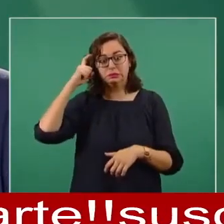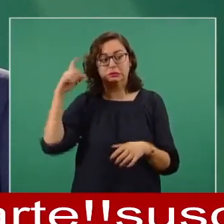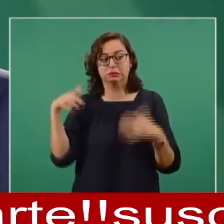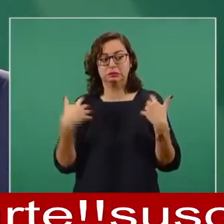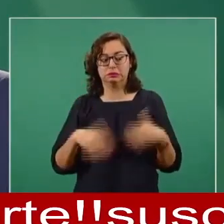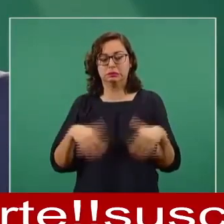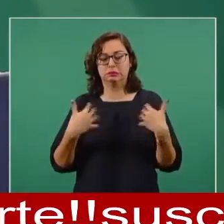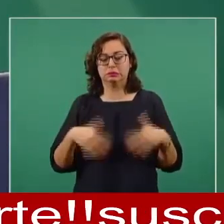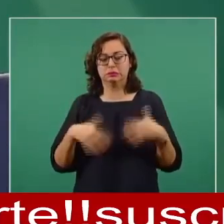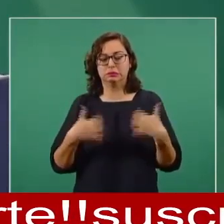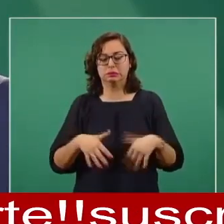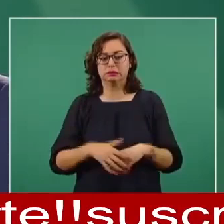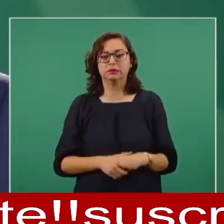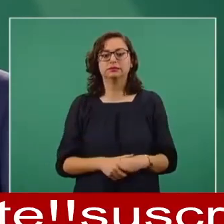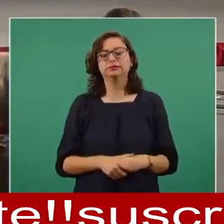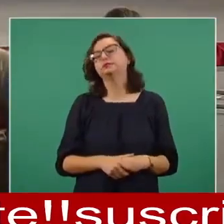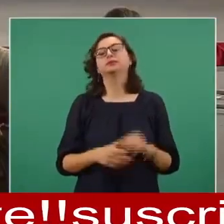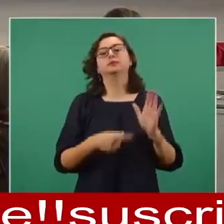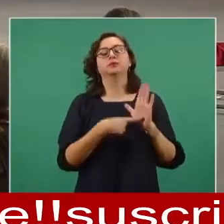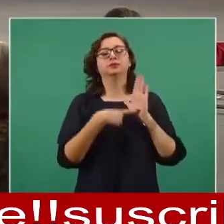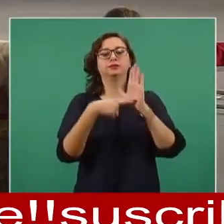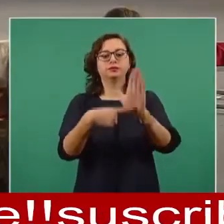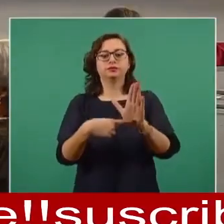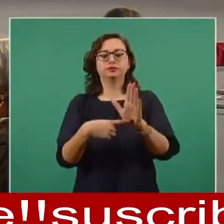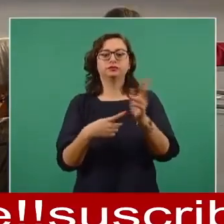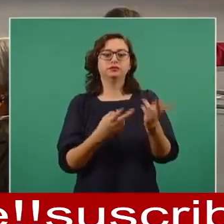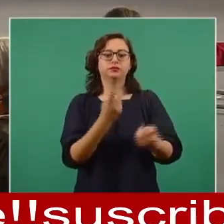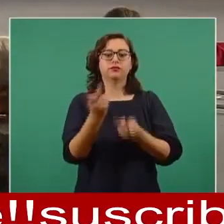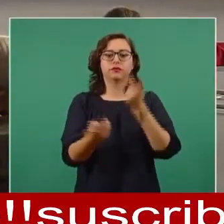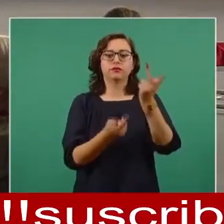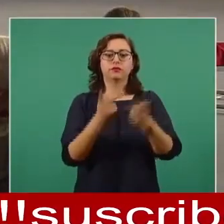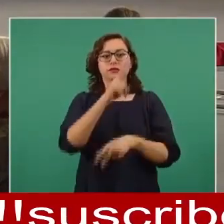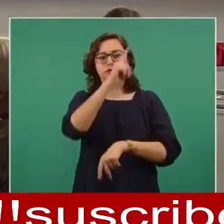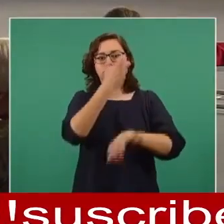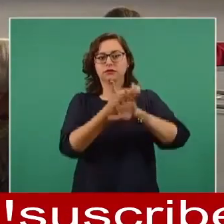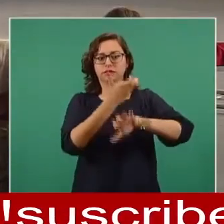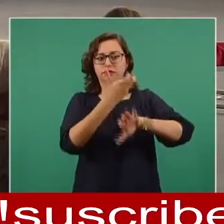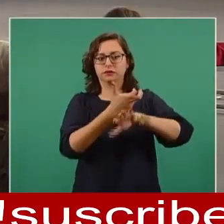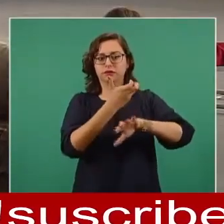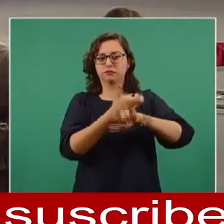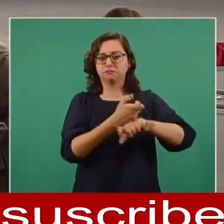A ver si no tienen la encuesta. Es una encuesta que hacen en Estados Unidos